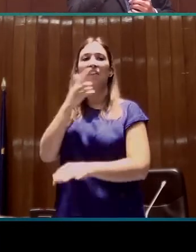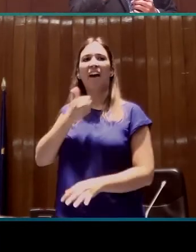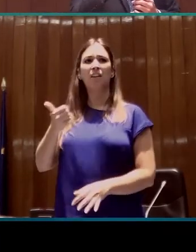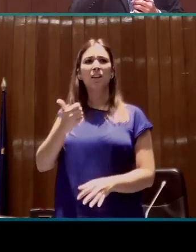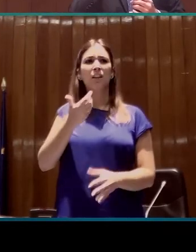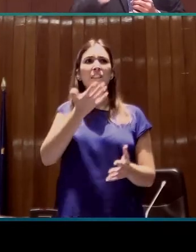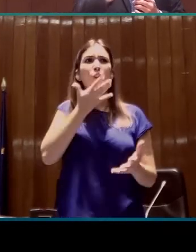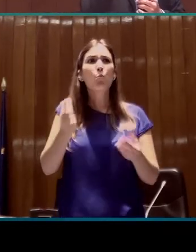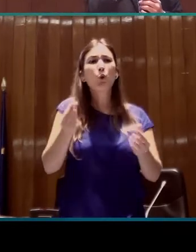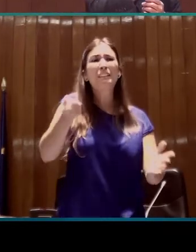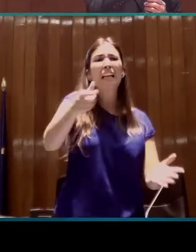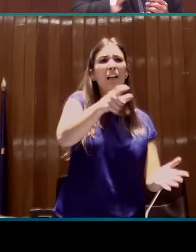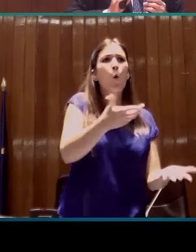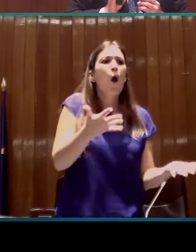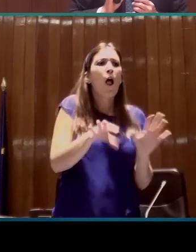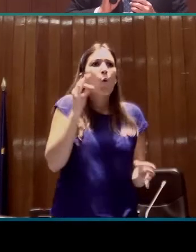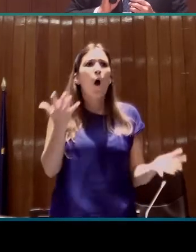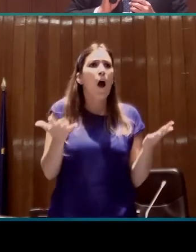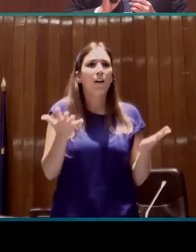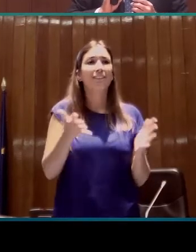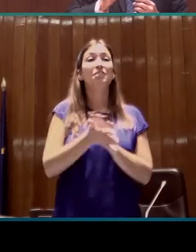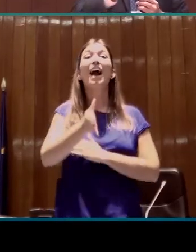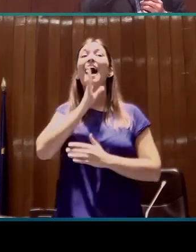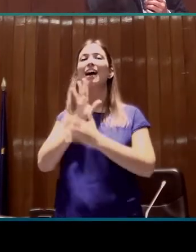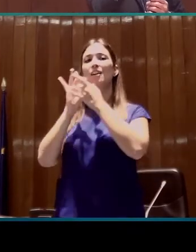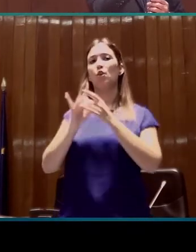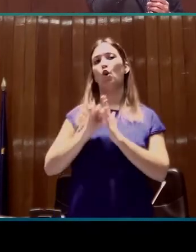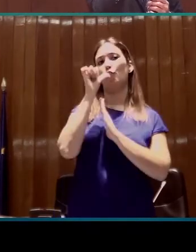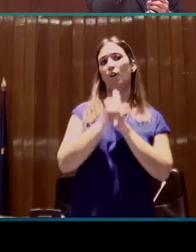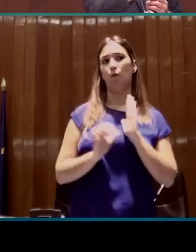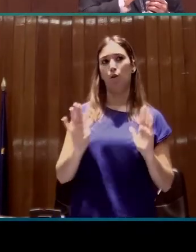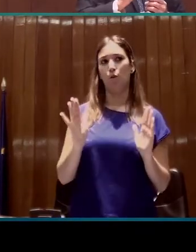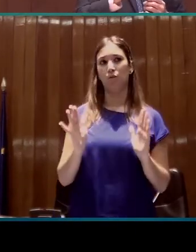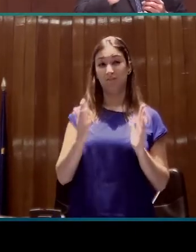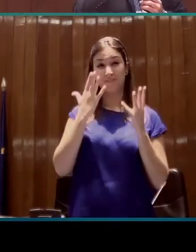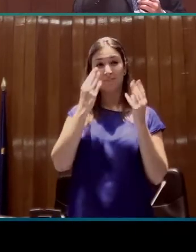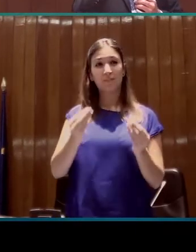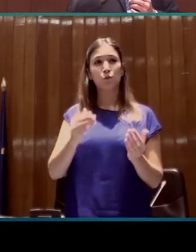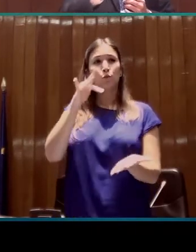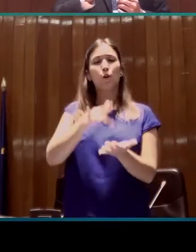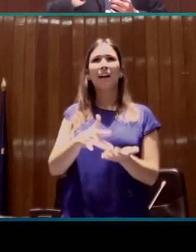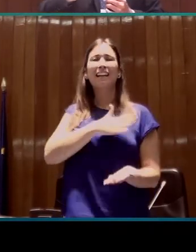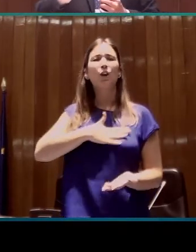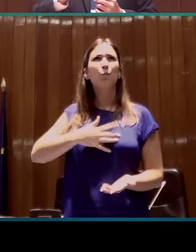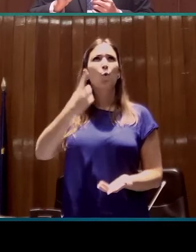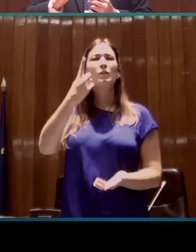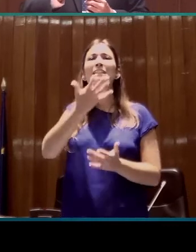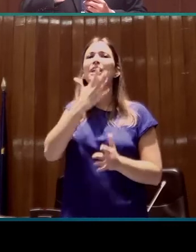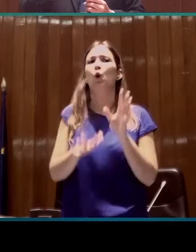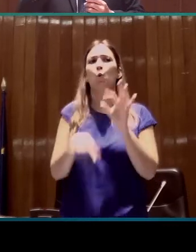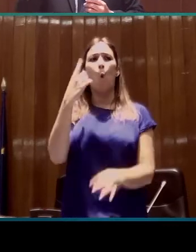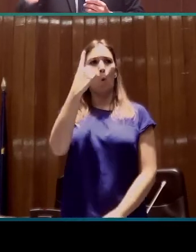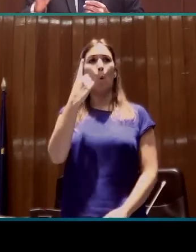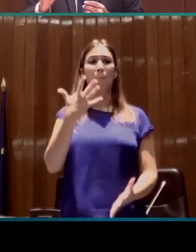ese parecido en qué? En uno de los parámetros configuracionales. Es decir, cuando tenemos que seleccionar un signo